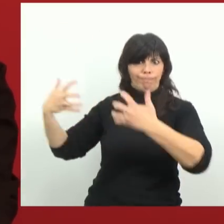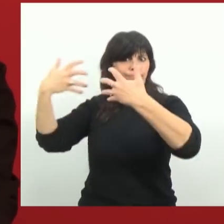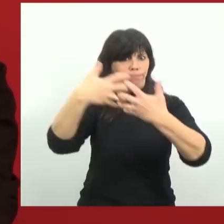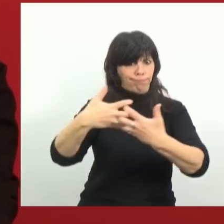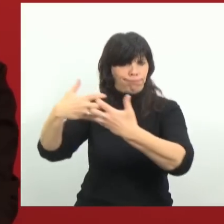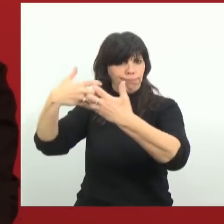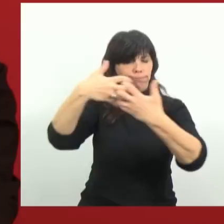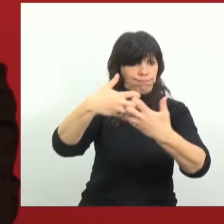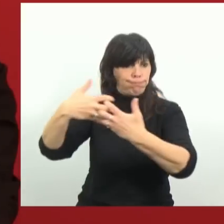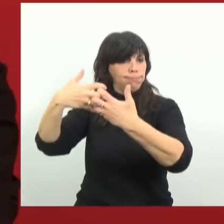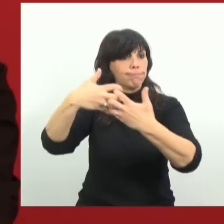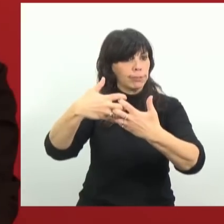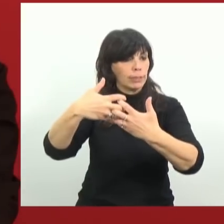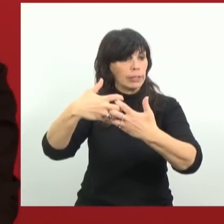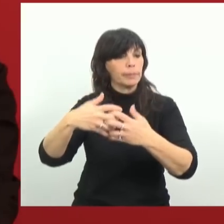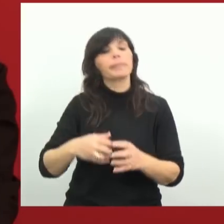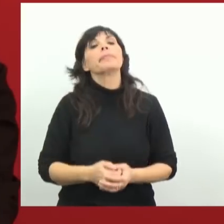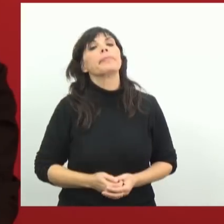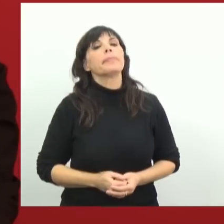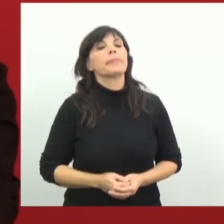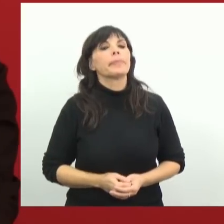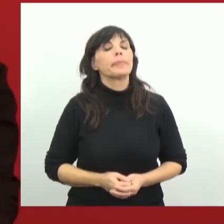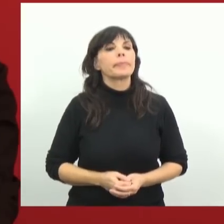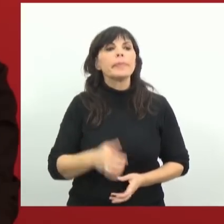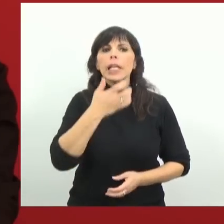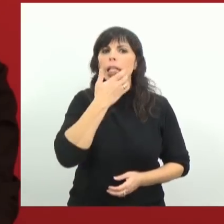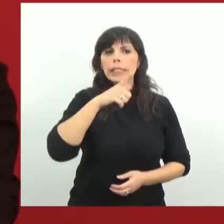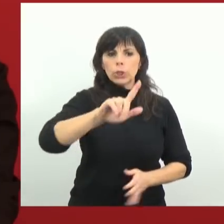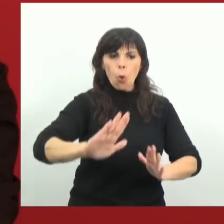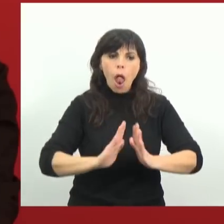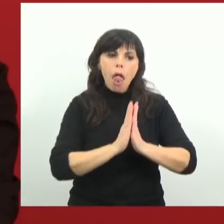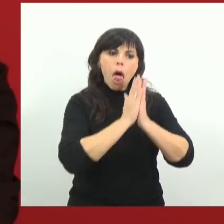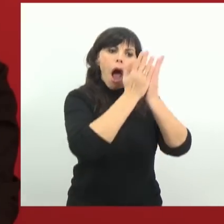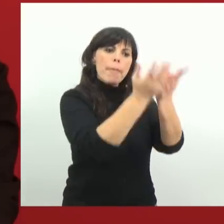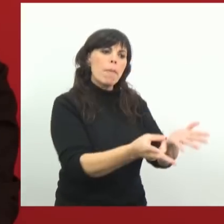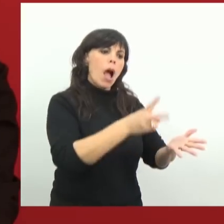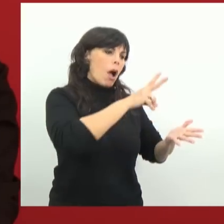Cuando abres la Biblia para leer la palabra en voz alta,